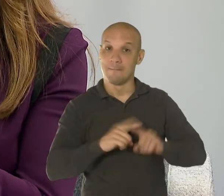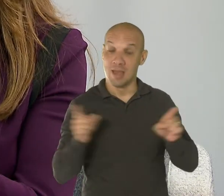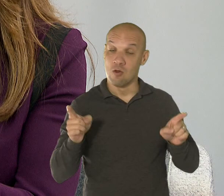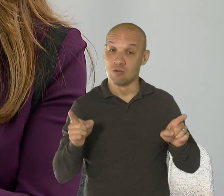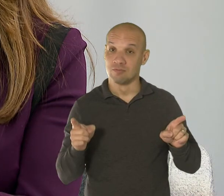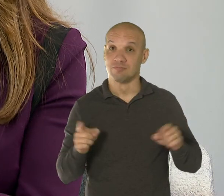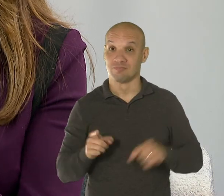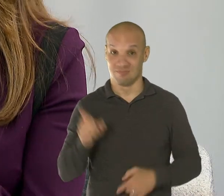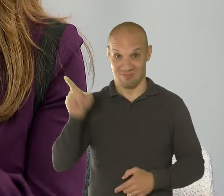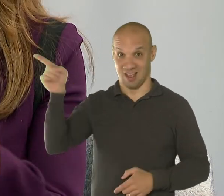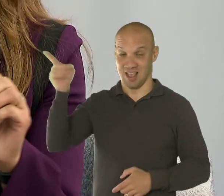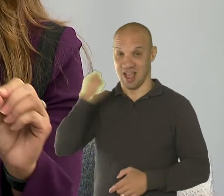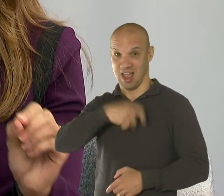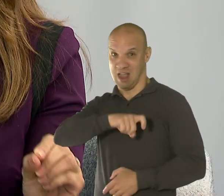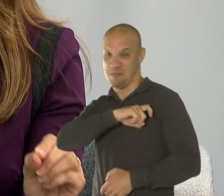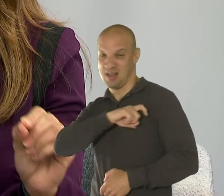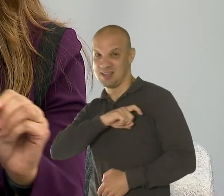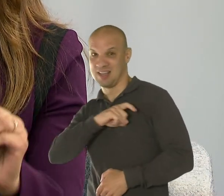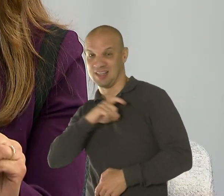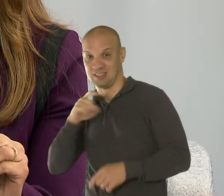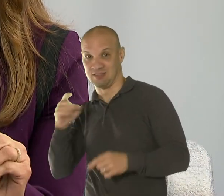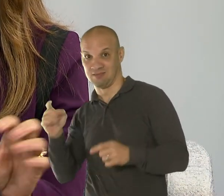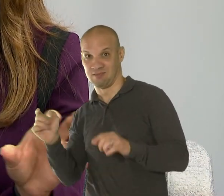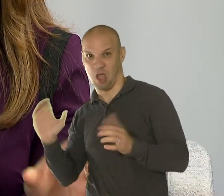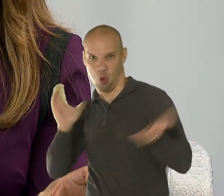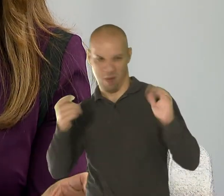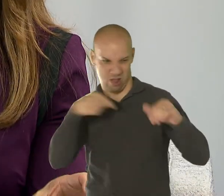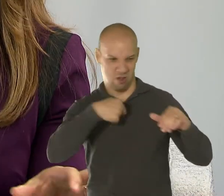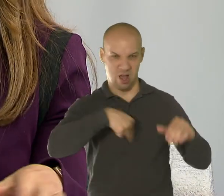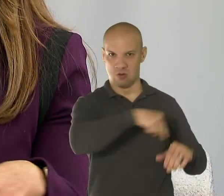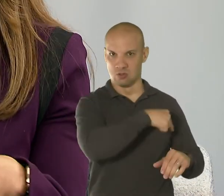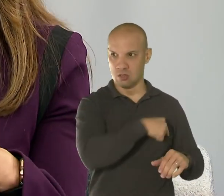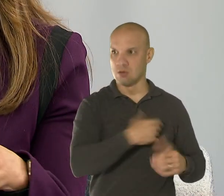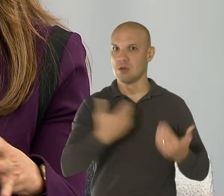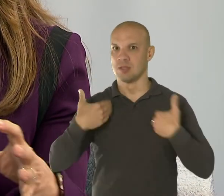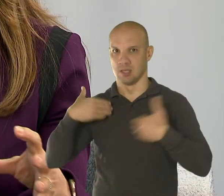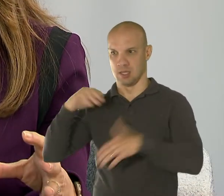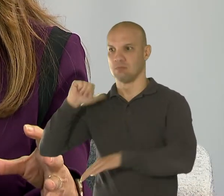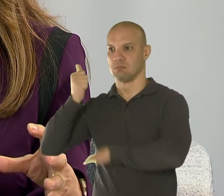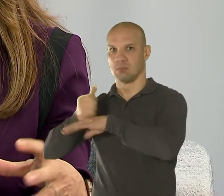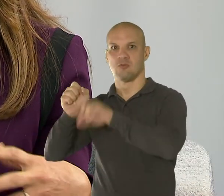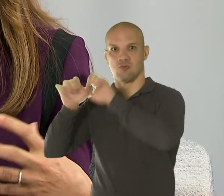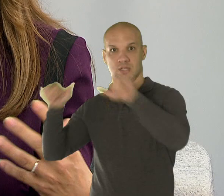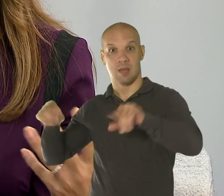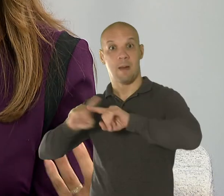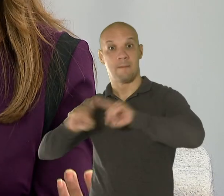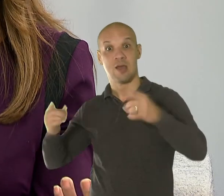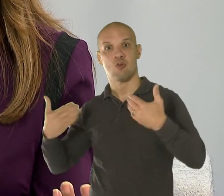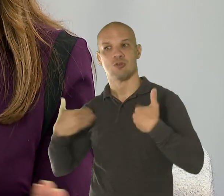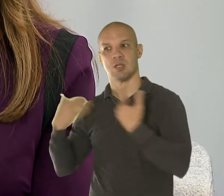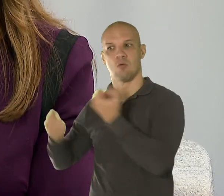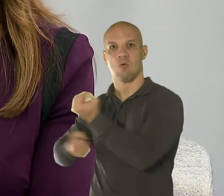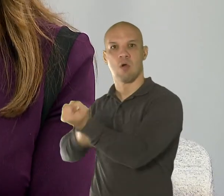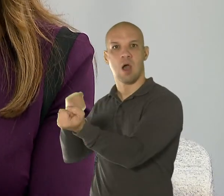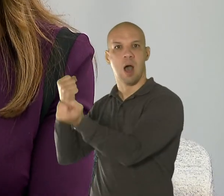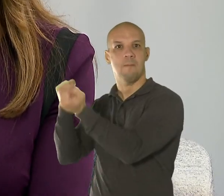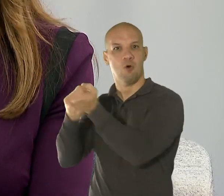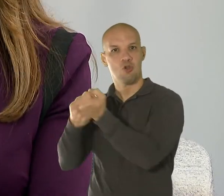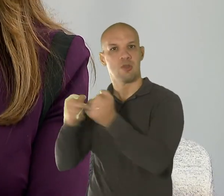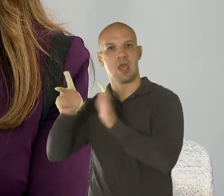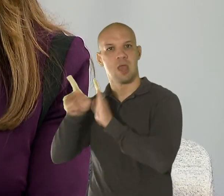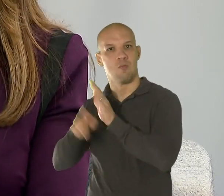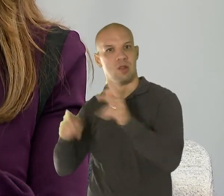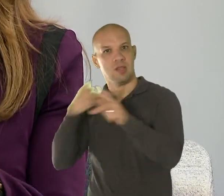de nosotros, está el sistema en sitio, pero también tienen, ¿verdad?, todo el apoyo en términos de política pública,